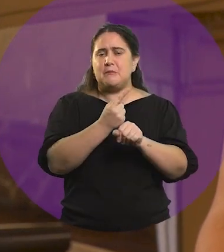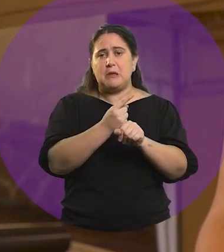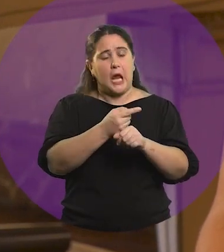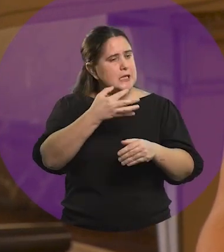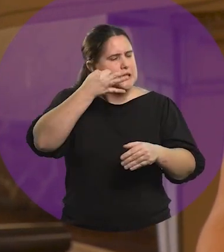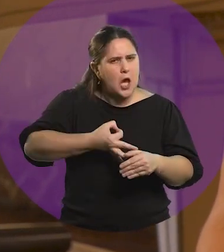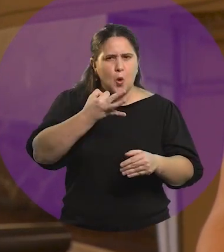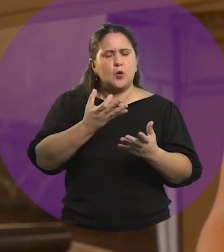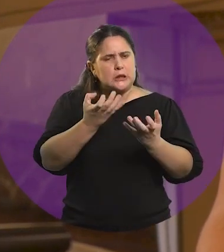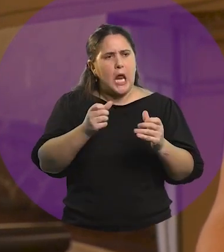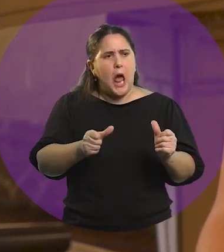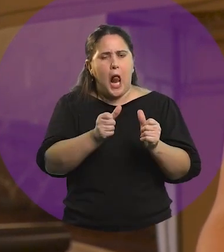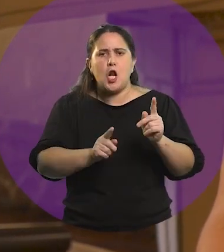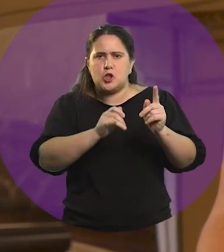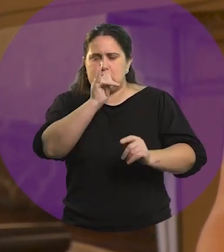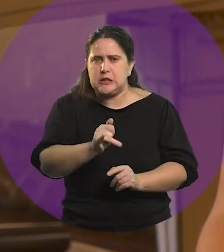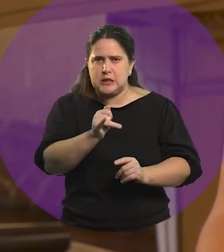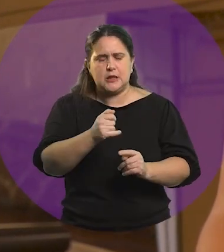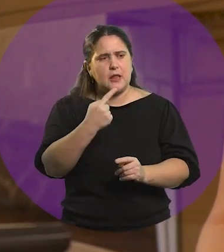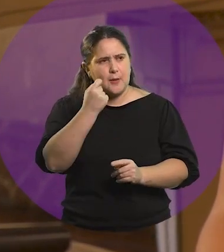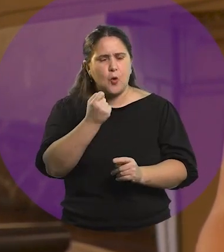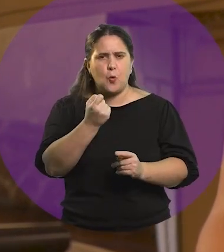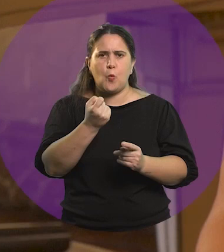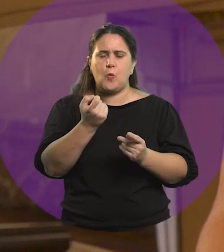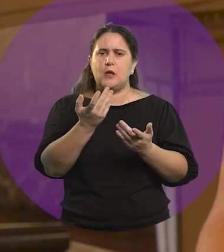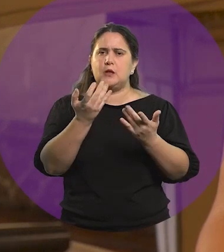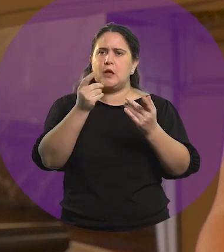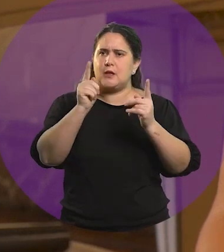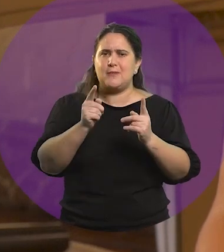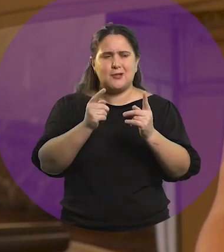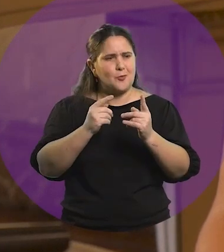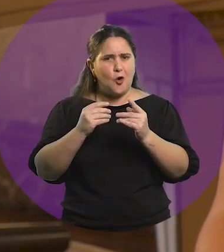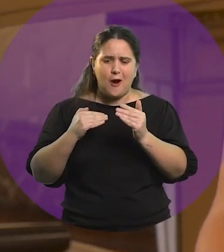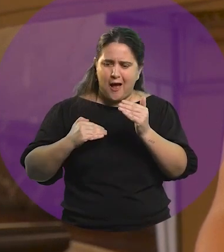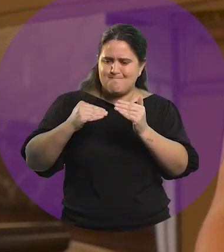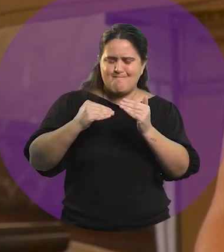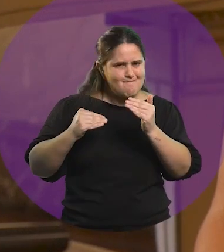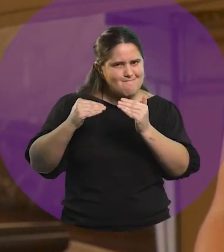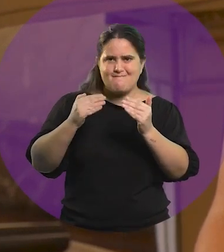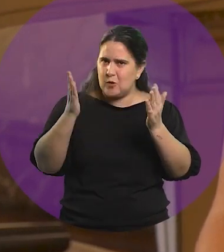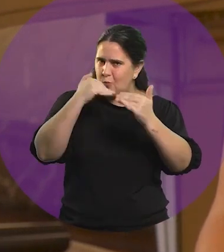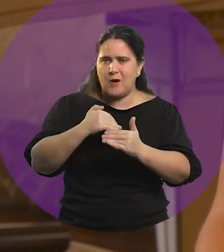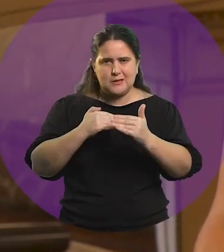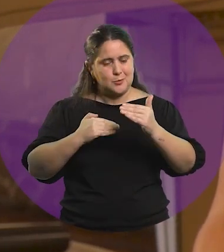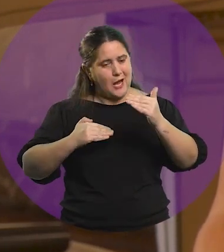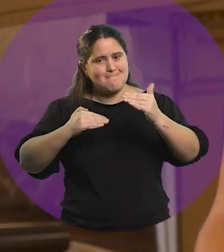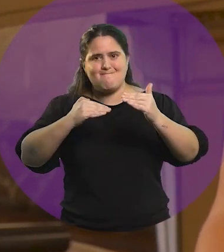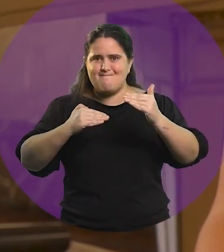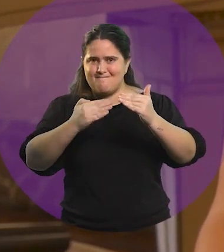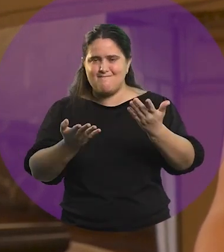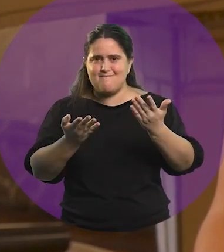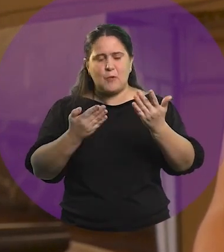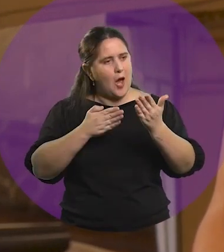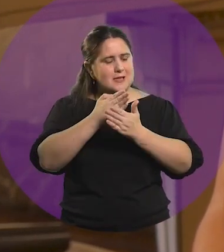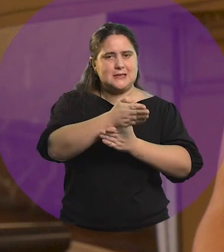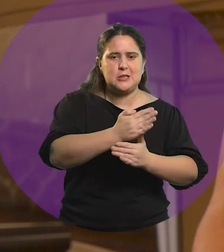bueno, estaba la certeza de que se quería hacer algo, veíamos el efecto de que, bueno, no se estaba llegando de de manera equitativa, por